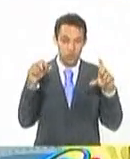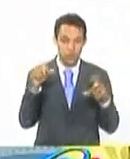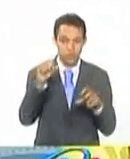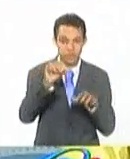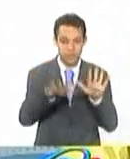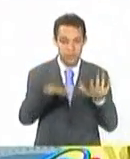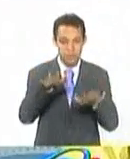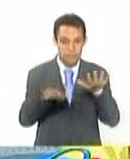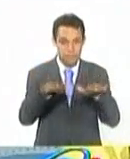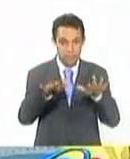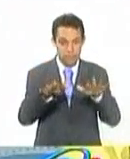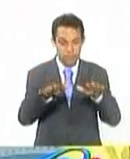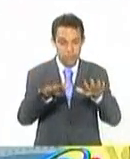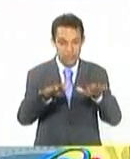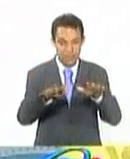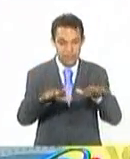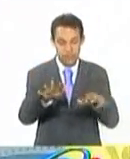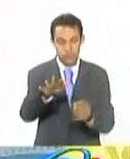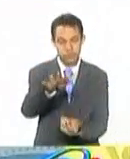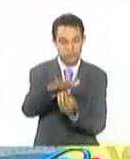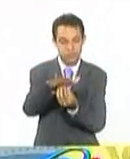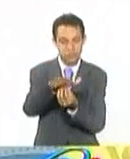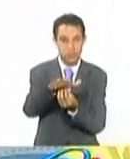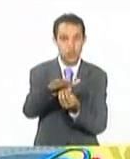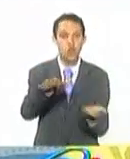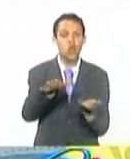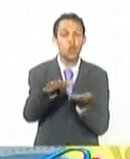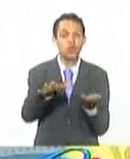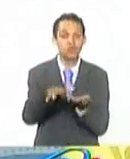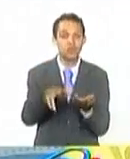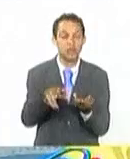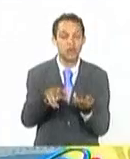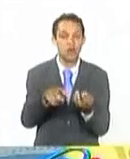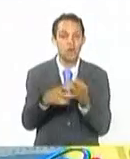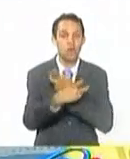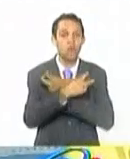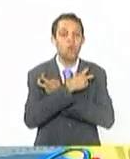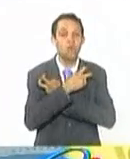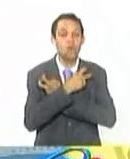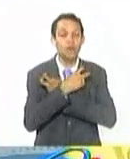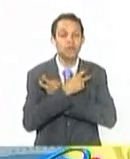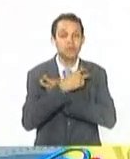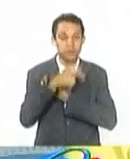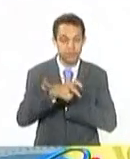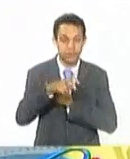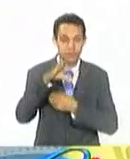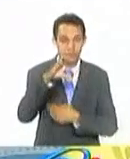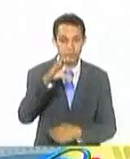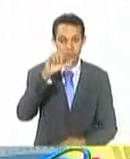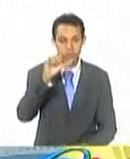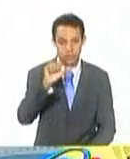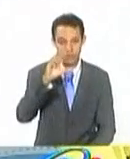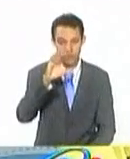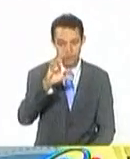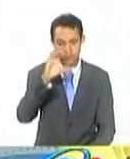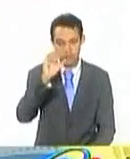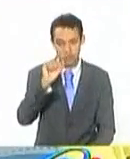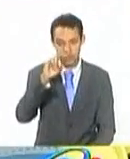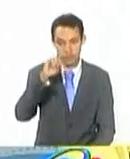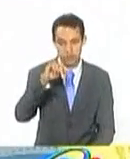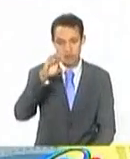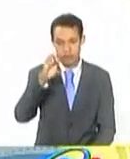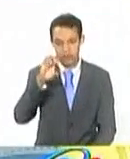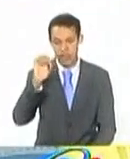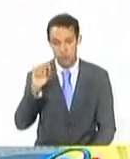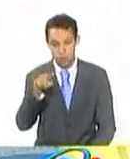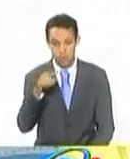calcáneo se llama espolón calcáneo porque el hueso del talón es el hueso calcáneo él tiene que soportar